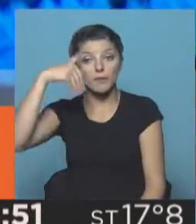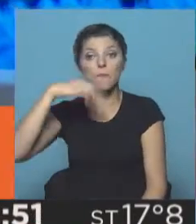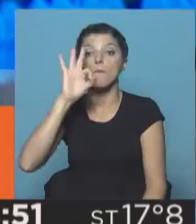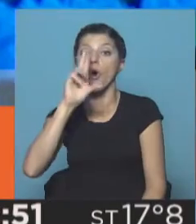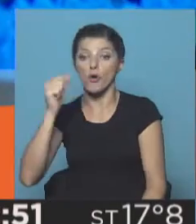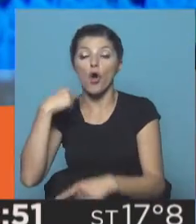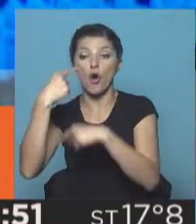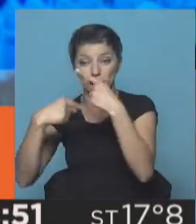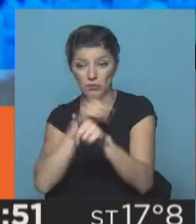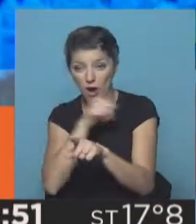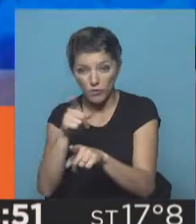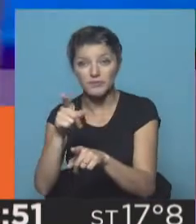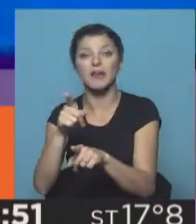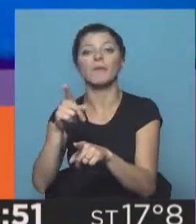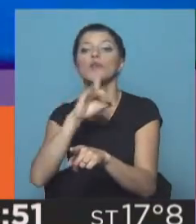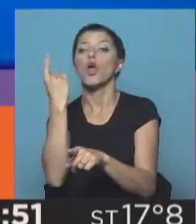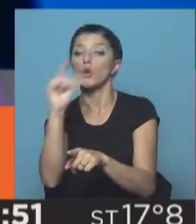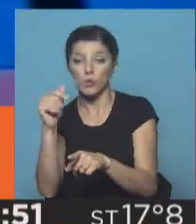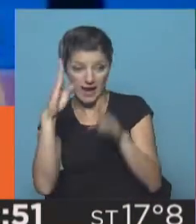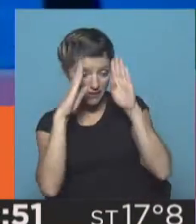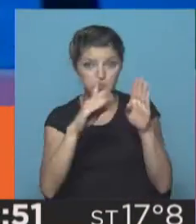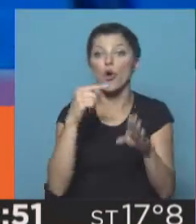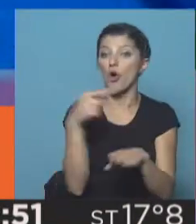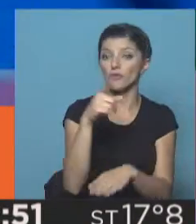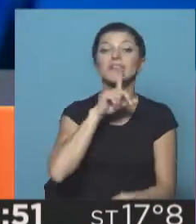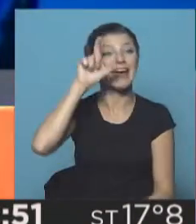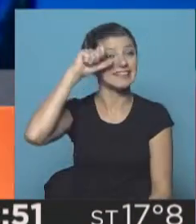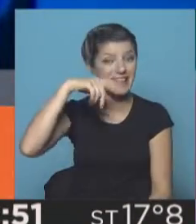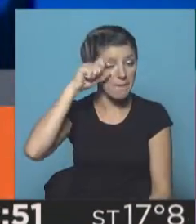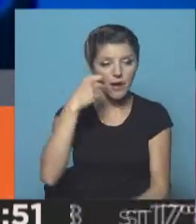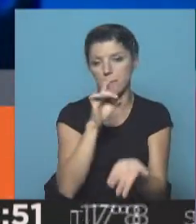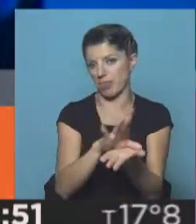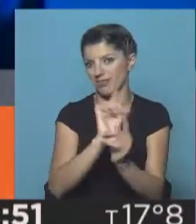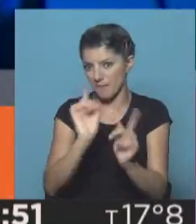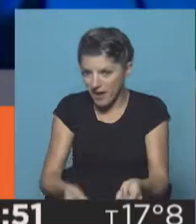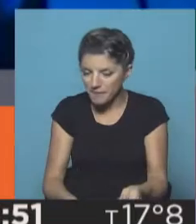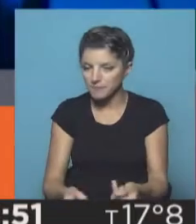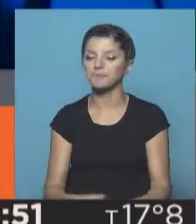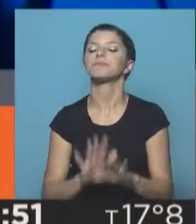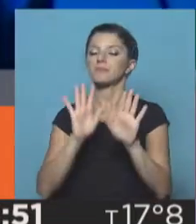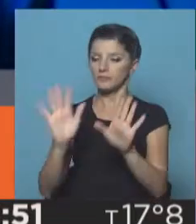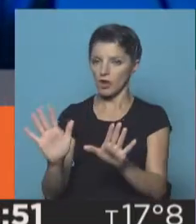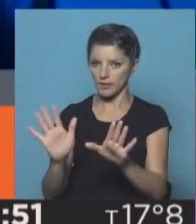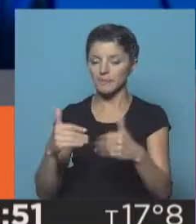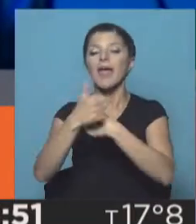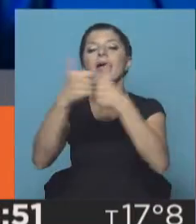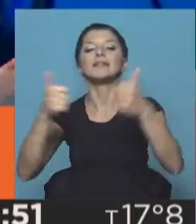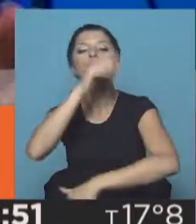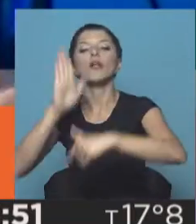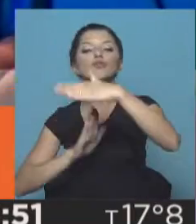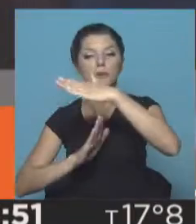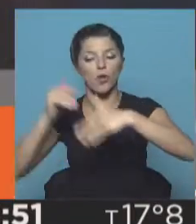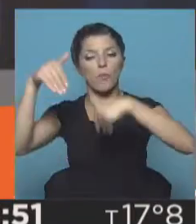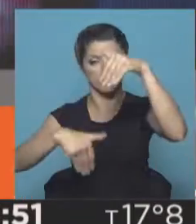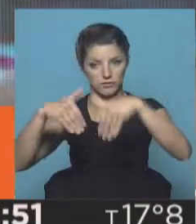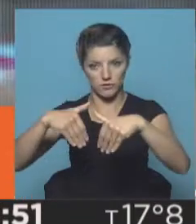Lula, se lo aplica a Temer, Temer cae. ¿Cuál es el problema ahora? Que el Tribunal Superior Electoral, que en casi todos los países del mundo tiene una